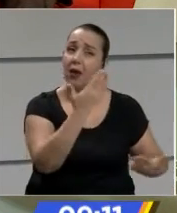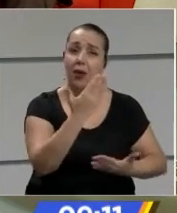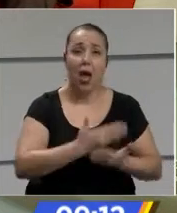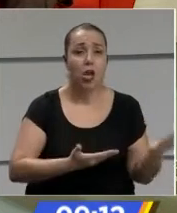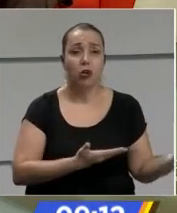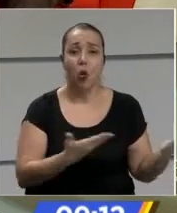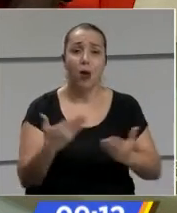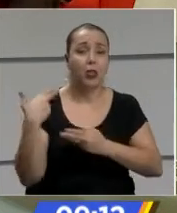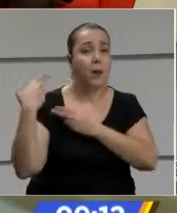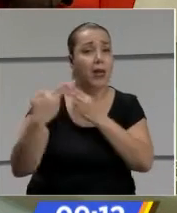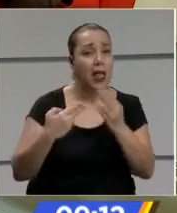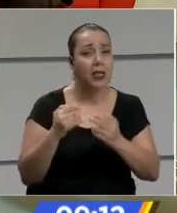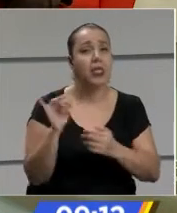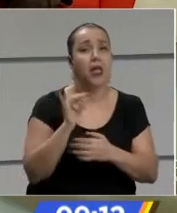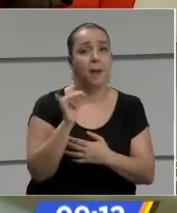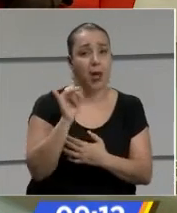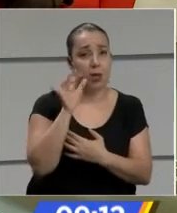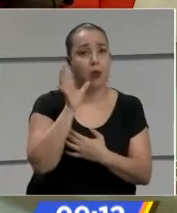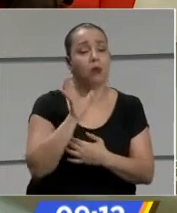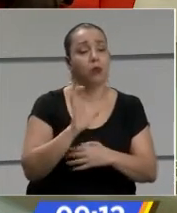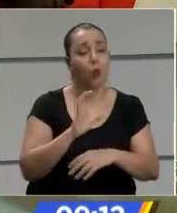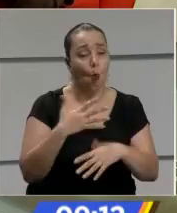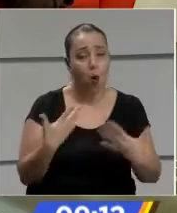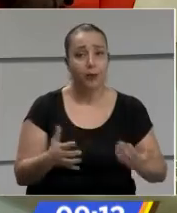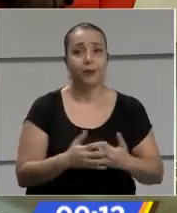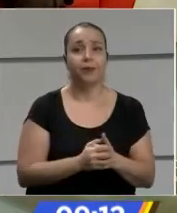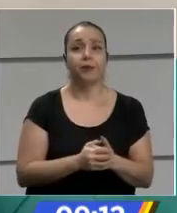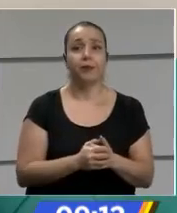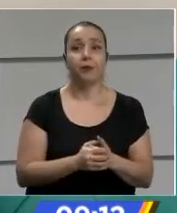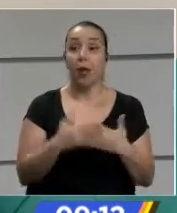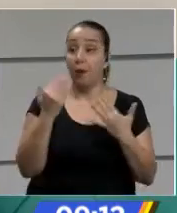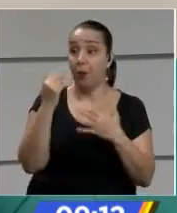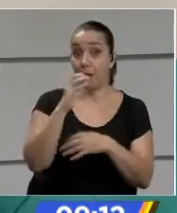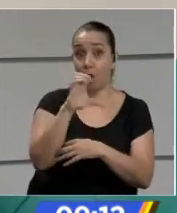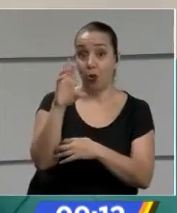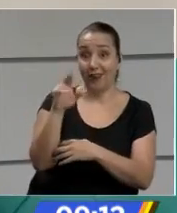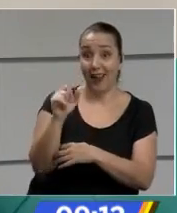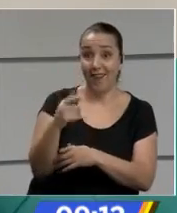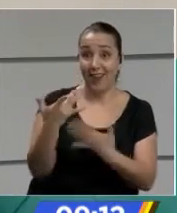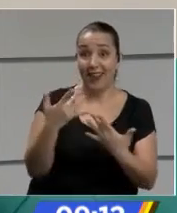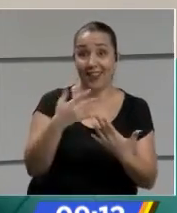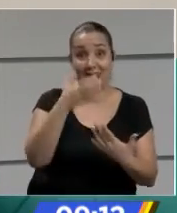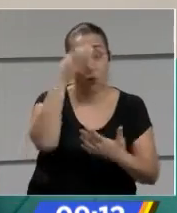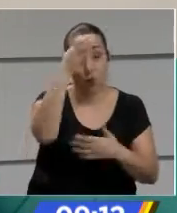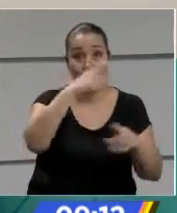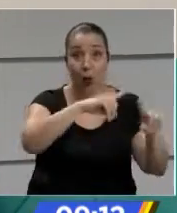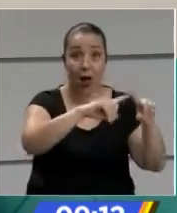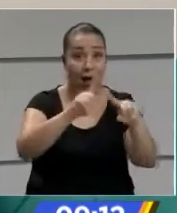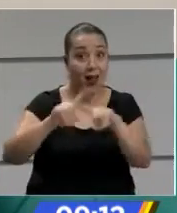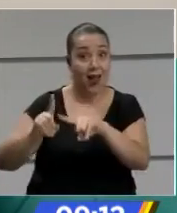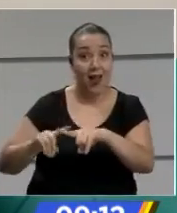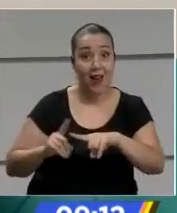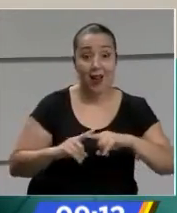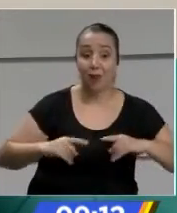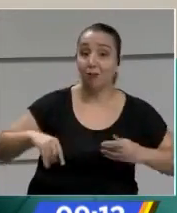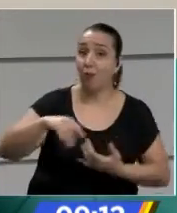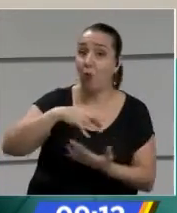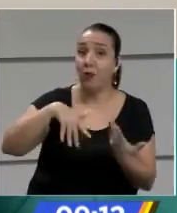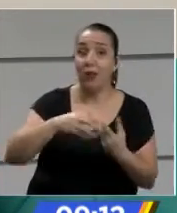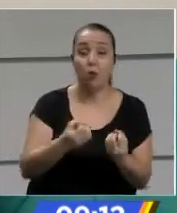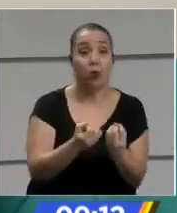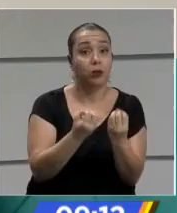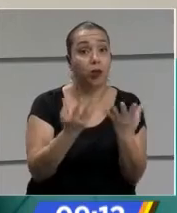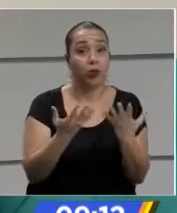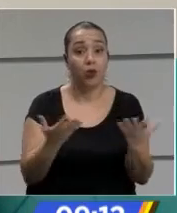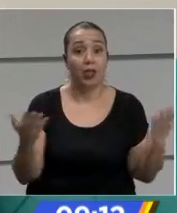es herencia también africana. Porque reiteramos que Costa Rica es un país multicultural. Claro. Compartimos muchísimas cosas.